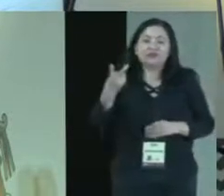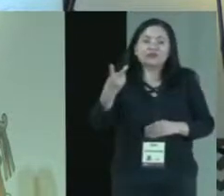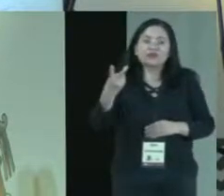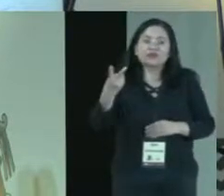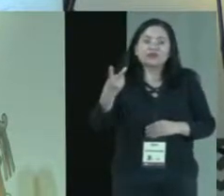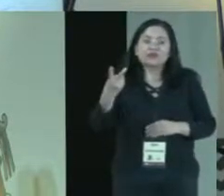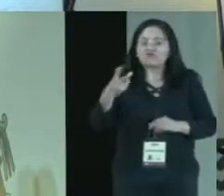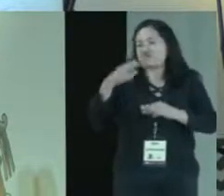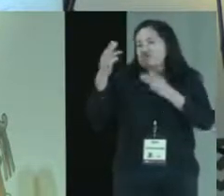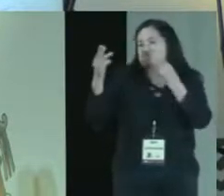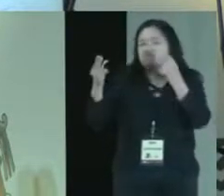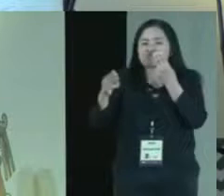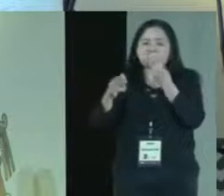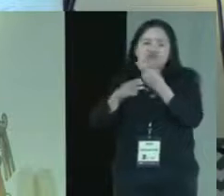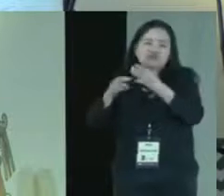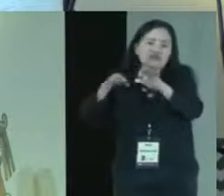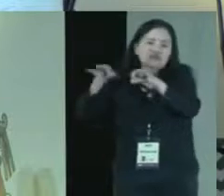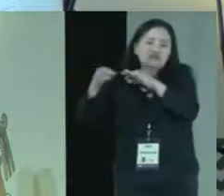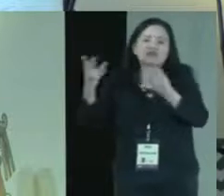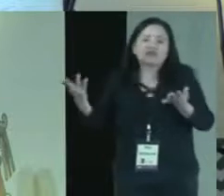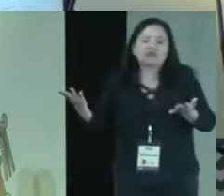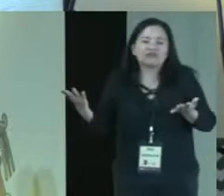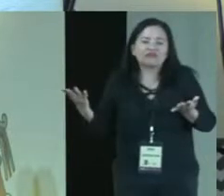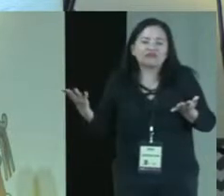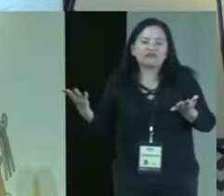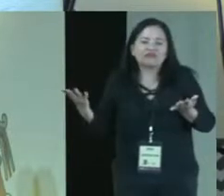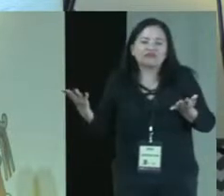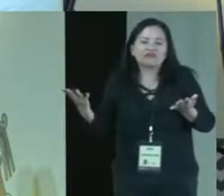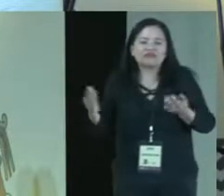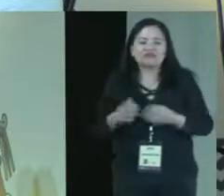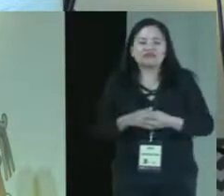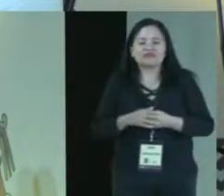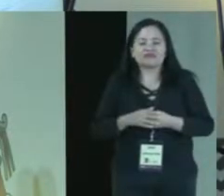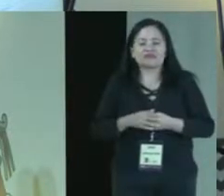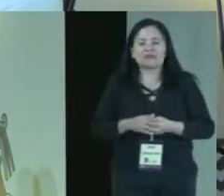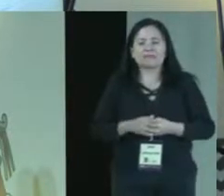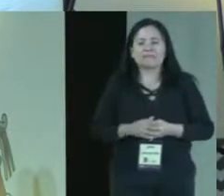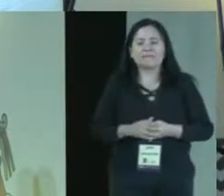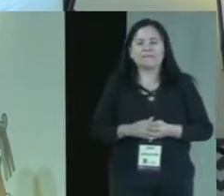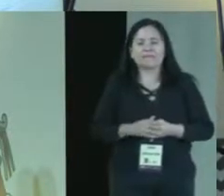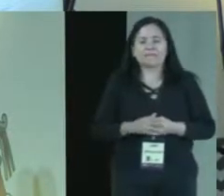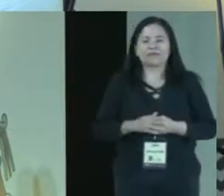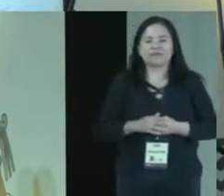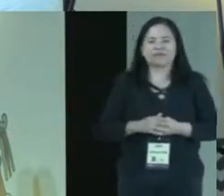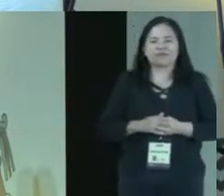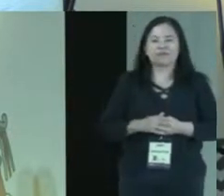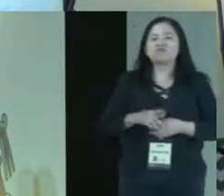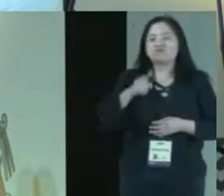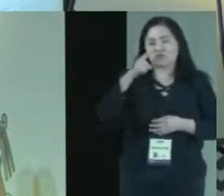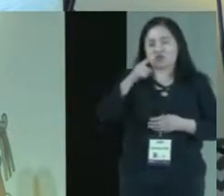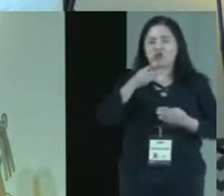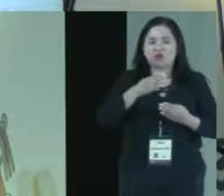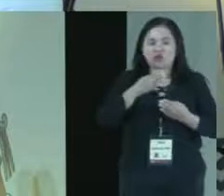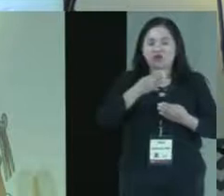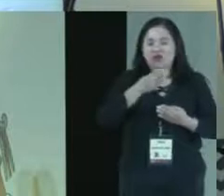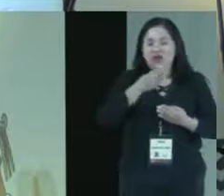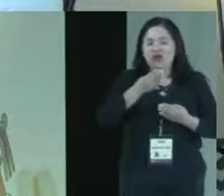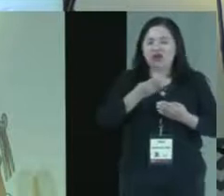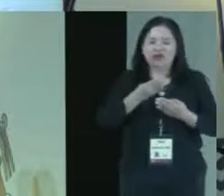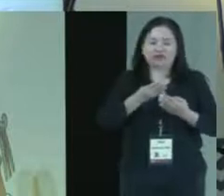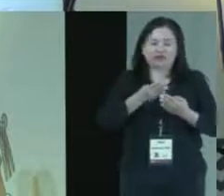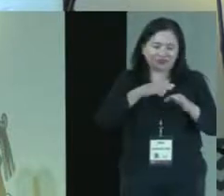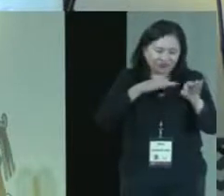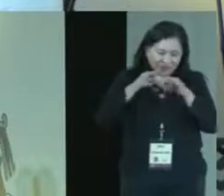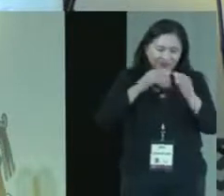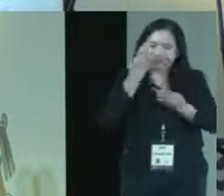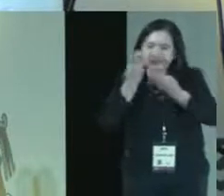estaba. Incluso podríamos nosotros tender un puente dramático entre los estudios del trabajo que